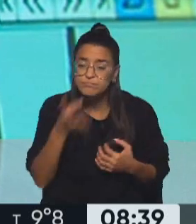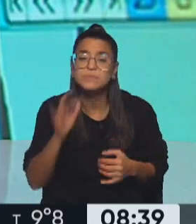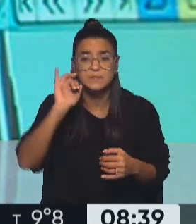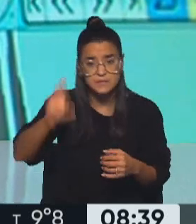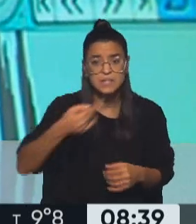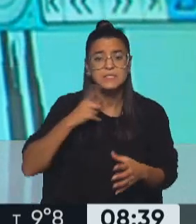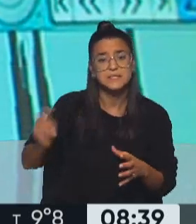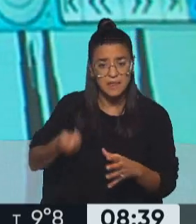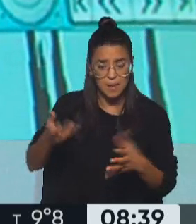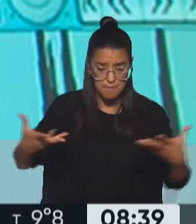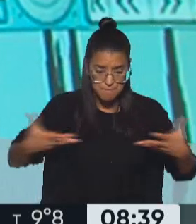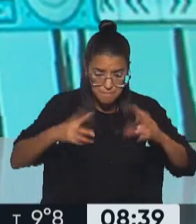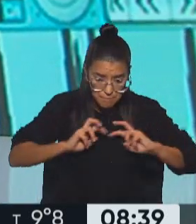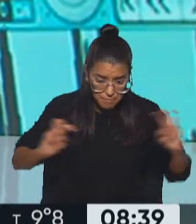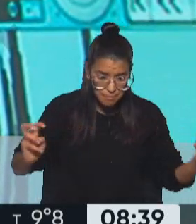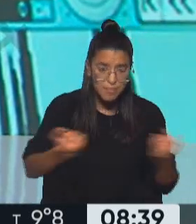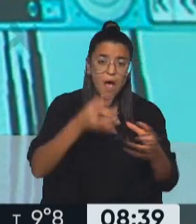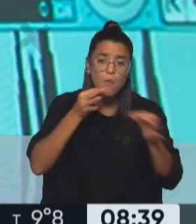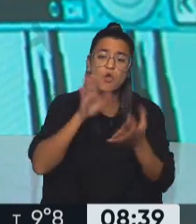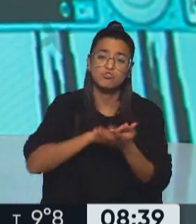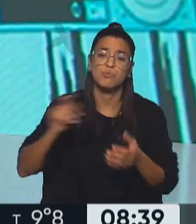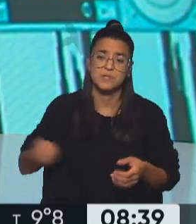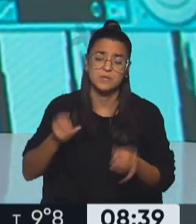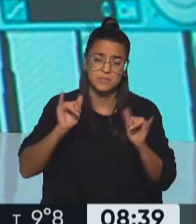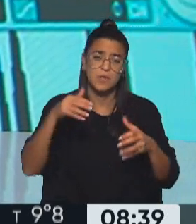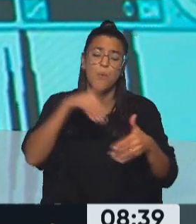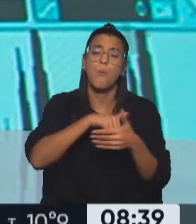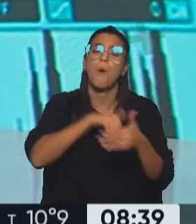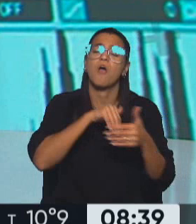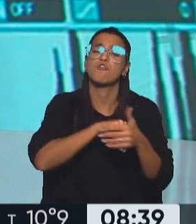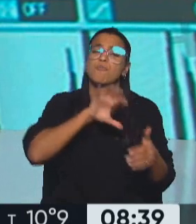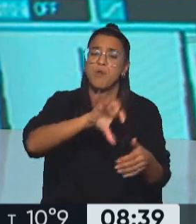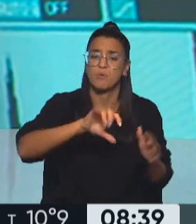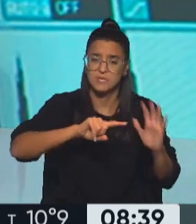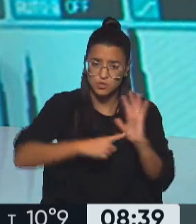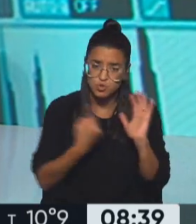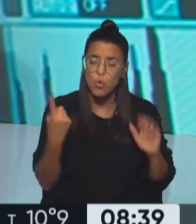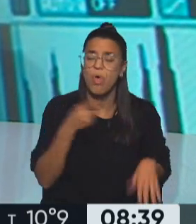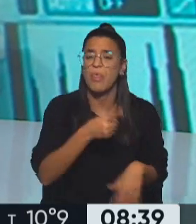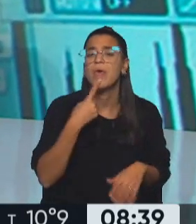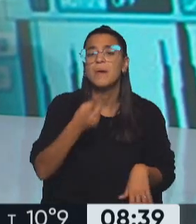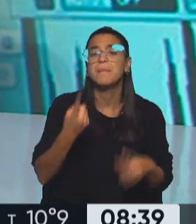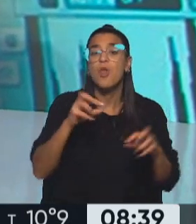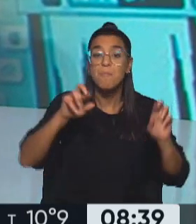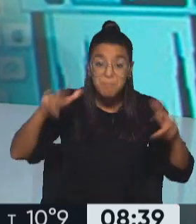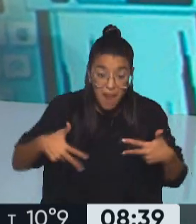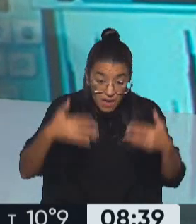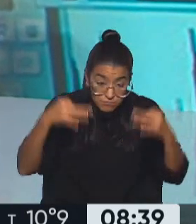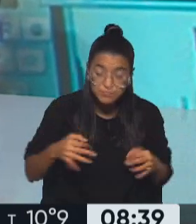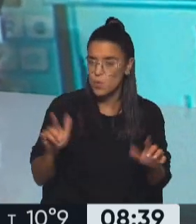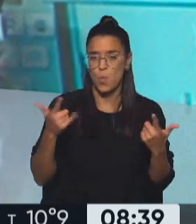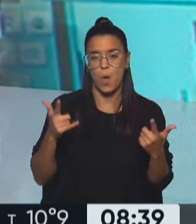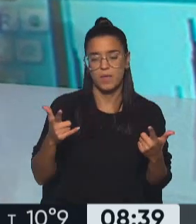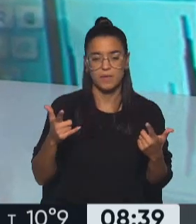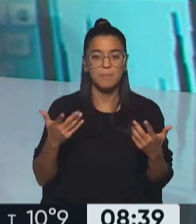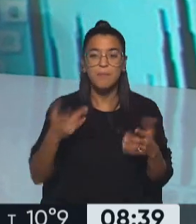de sindicalistas en esa mesa judicial aquí en el Banco Provincia de la Ciudad de Buenos Aires, aunque no existía un plan, esto señaló,